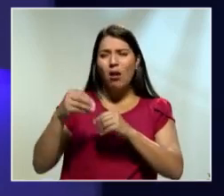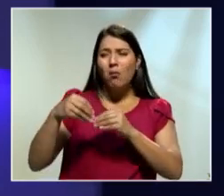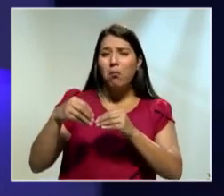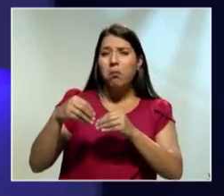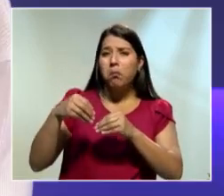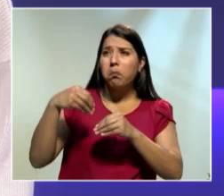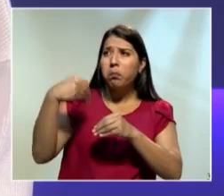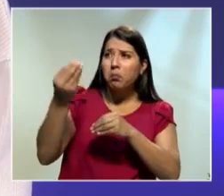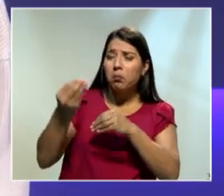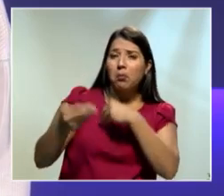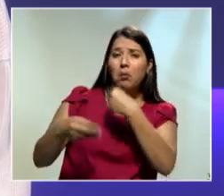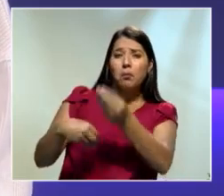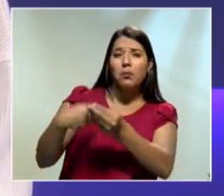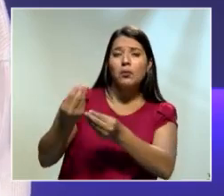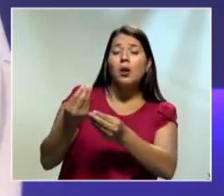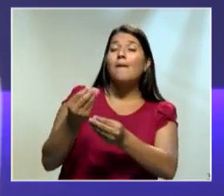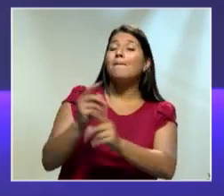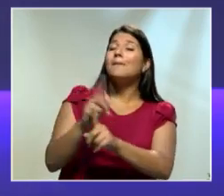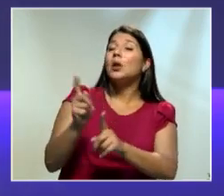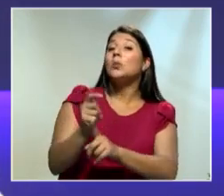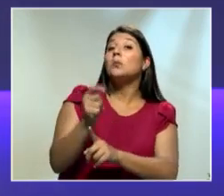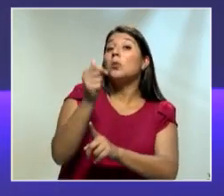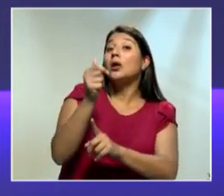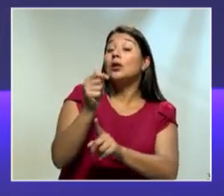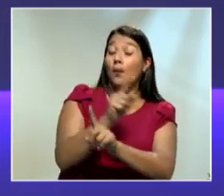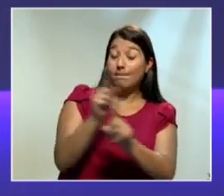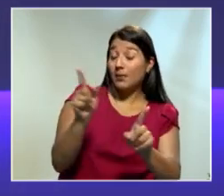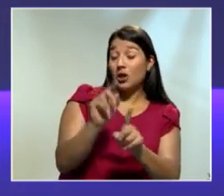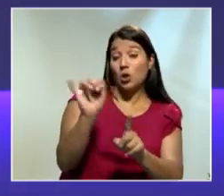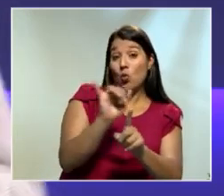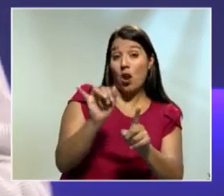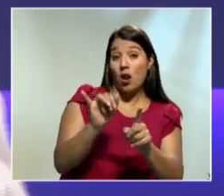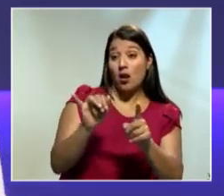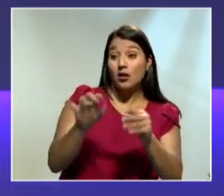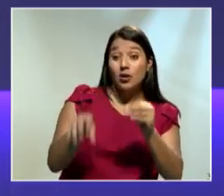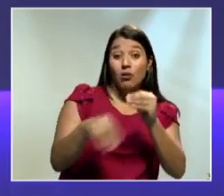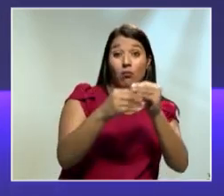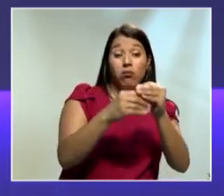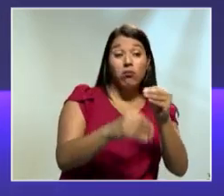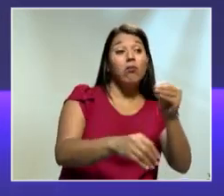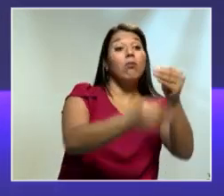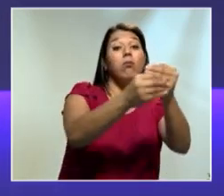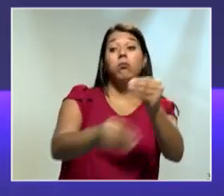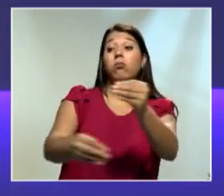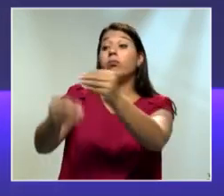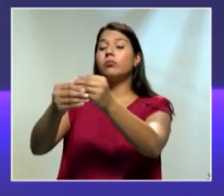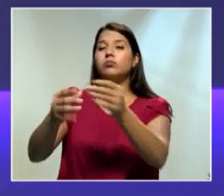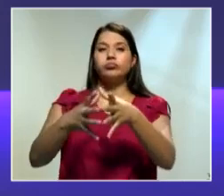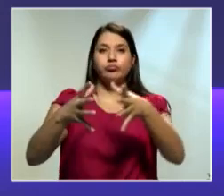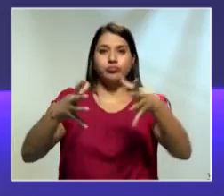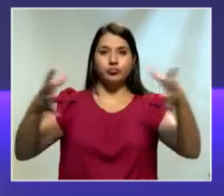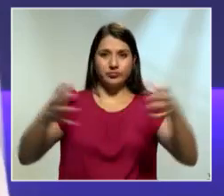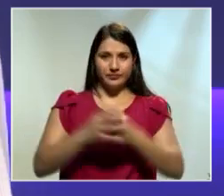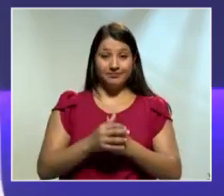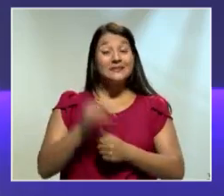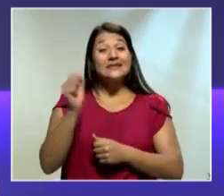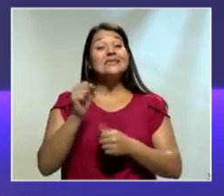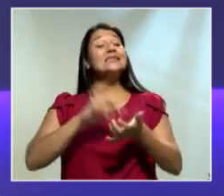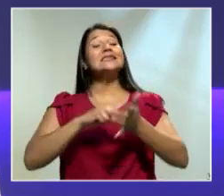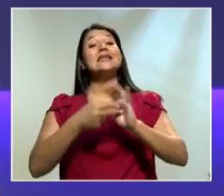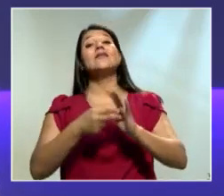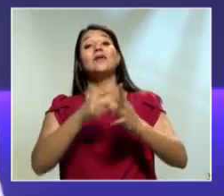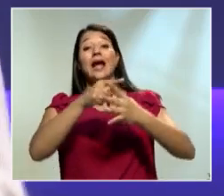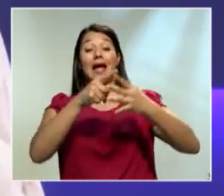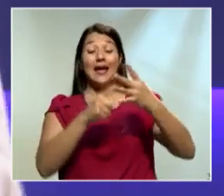piedra. Sí, y de hecho son los mismos países que se están oponiendo a que se lleguen a acuerdos que permitan avanzar hacia la acción climática. Es decir, ellos están